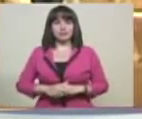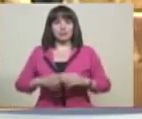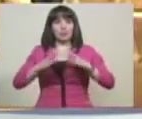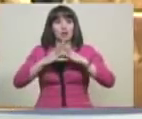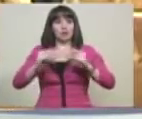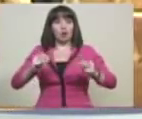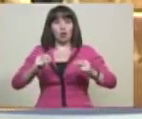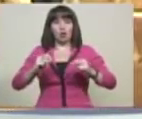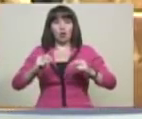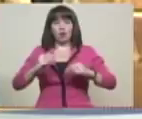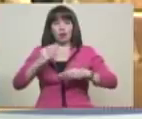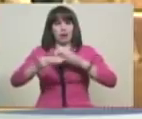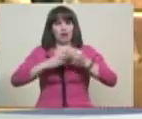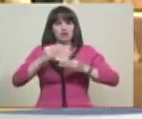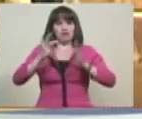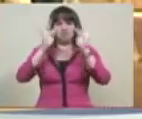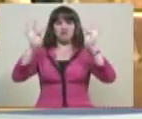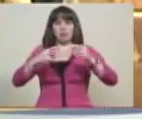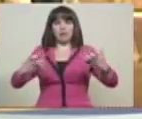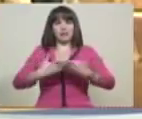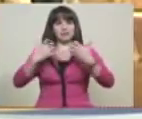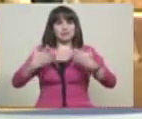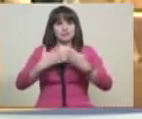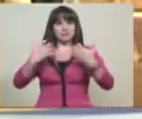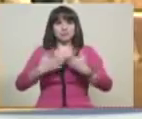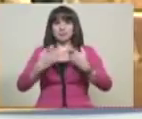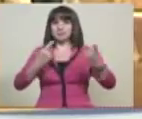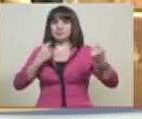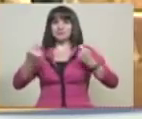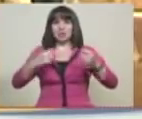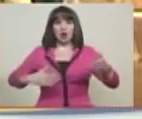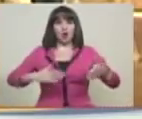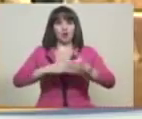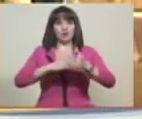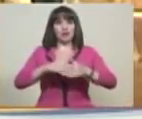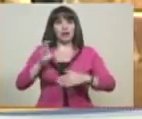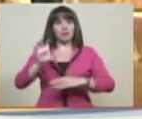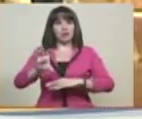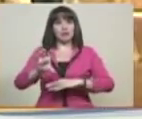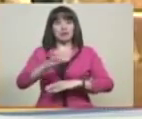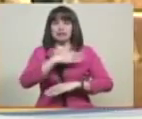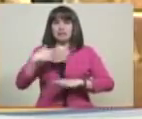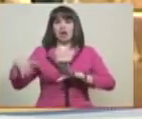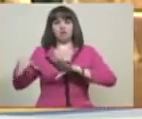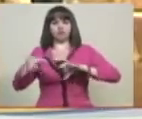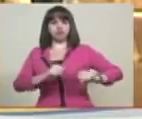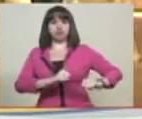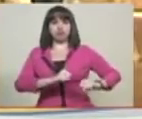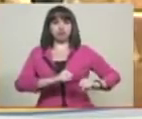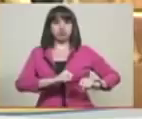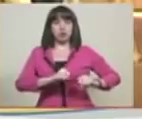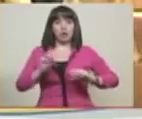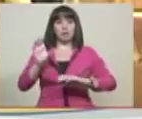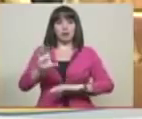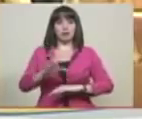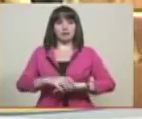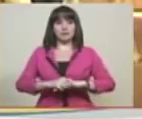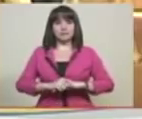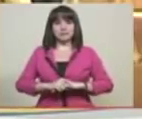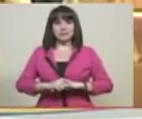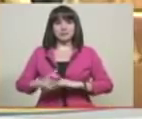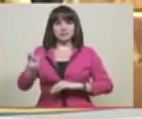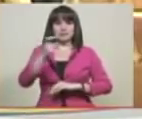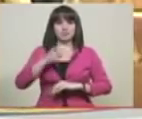toda la tortilla a los mecanismos de guerra económica que han implementado contra el país porque quieren apoderarse de nuestro país.